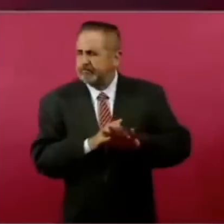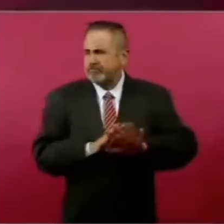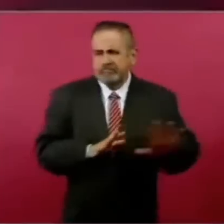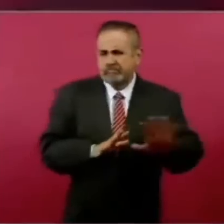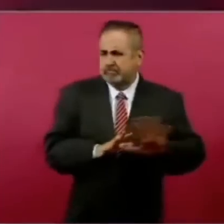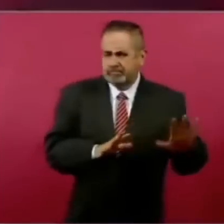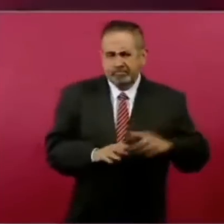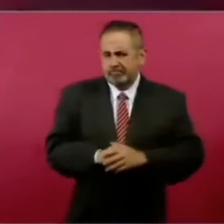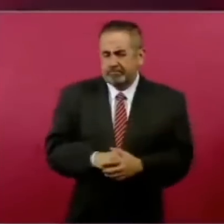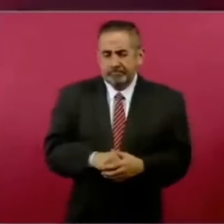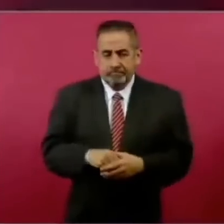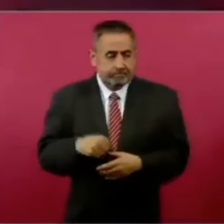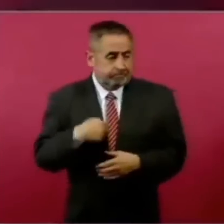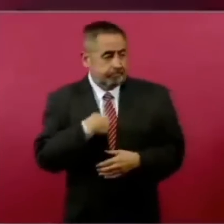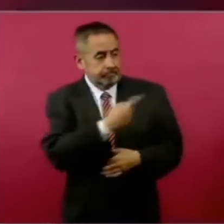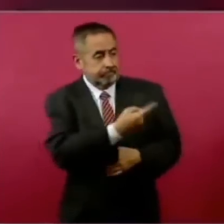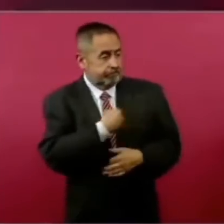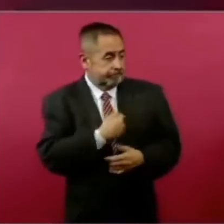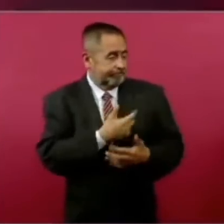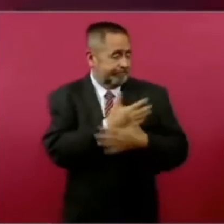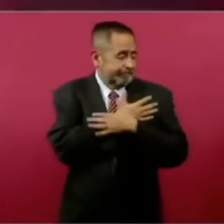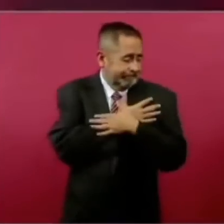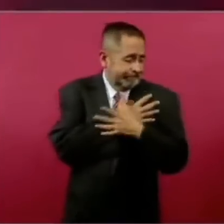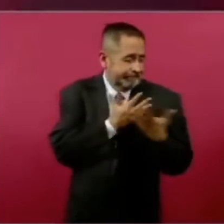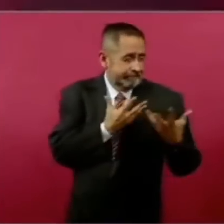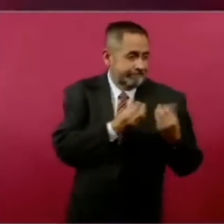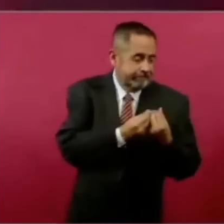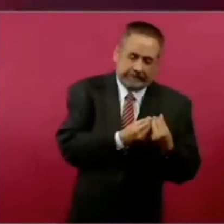Pero esos abrazos cuestan